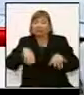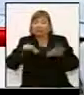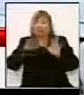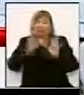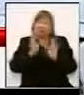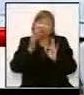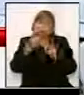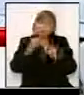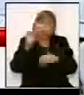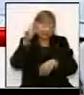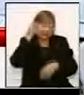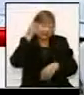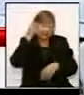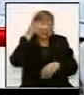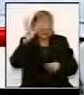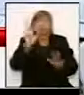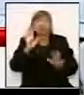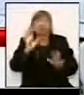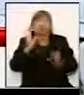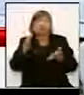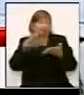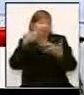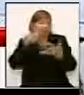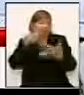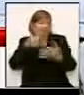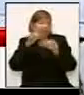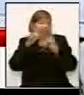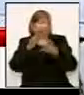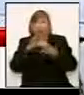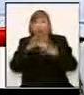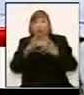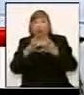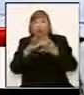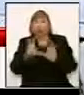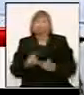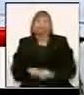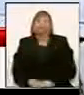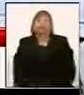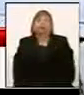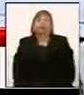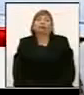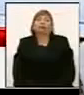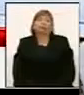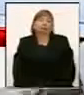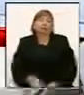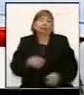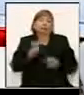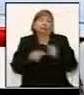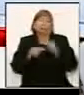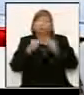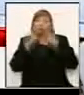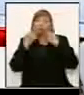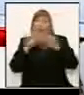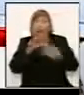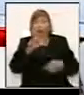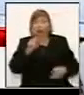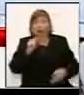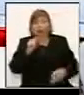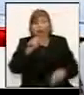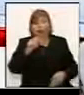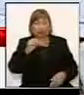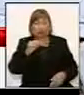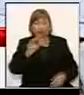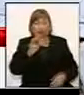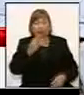Supuestamente con los estudios de impacto ambiental, la flora, la fauna del río